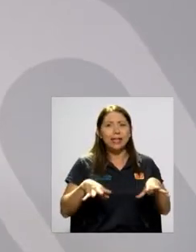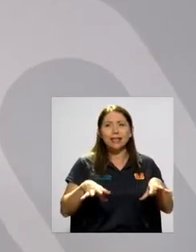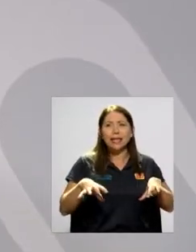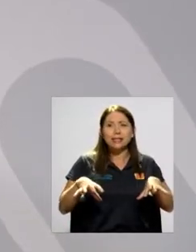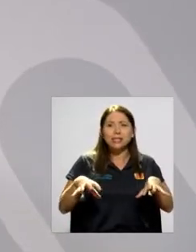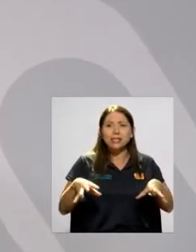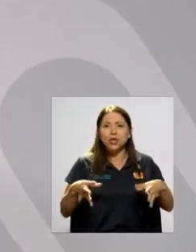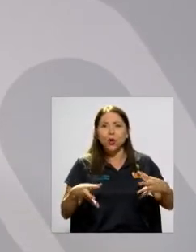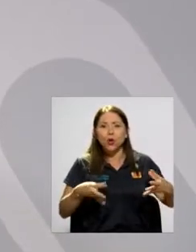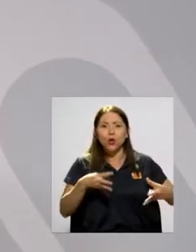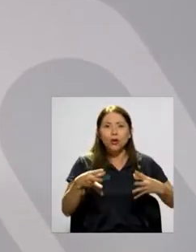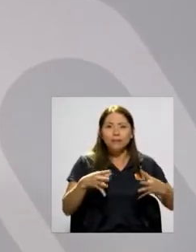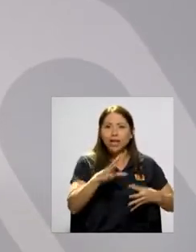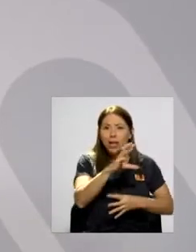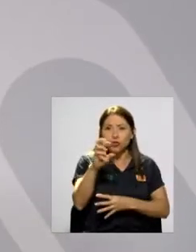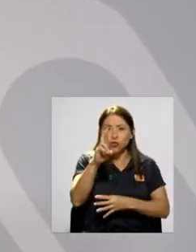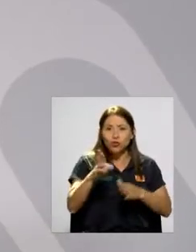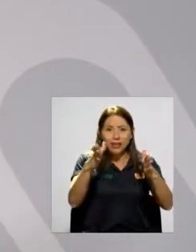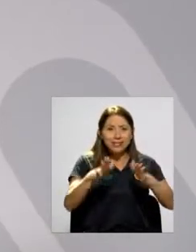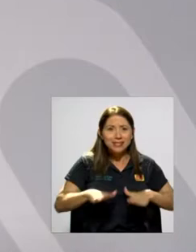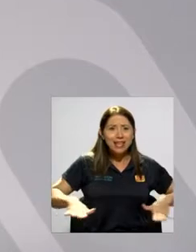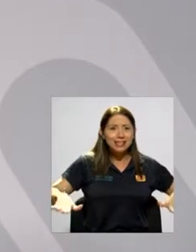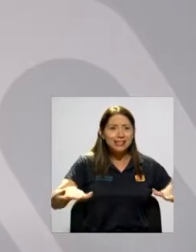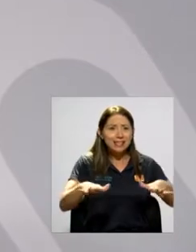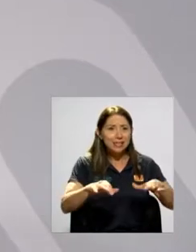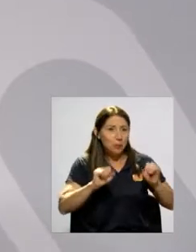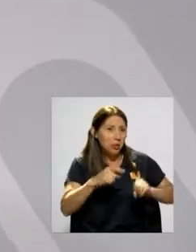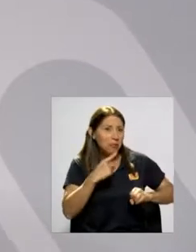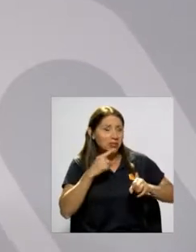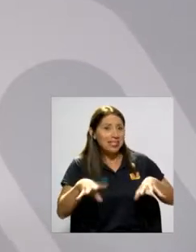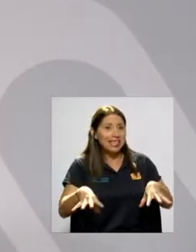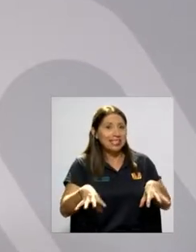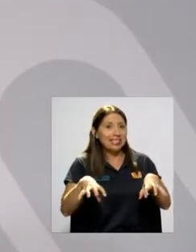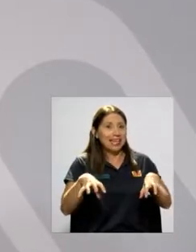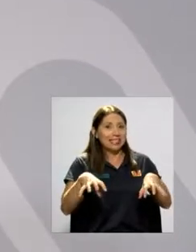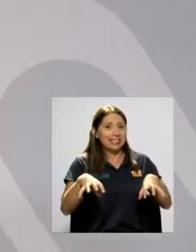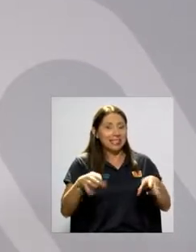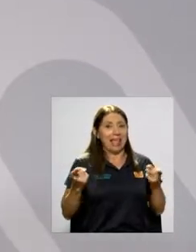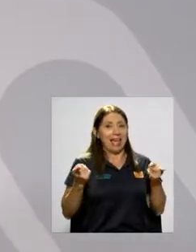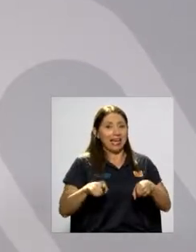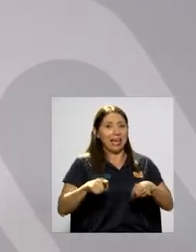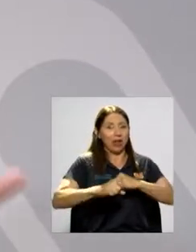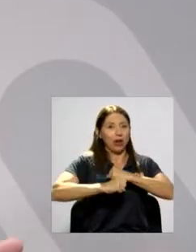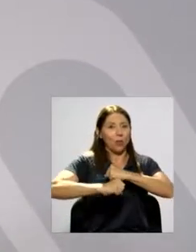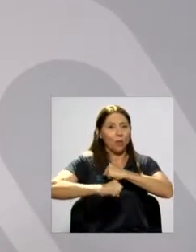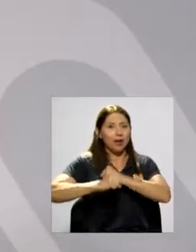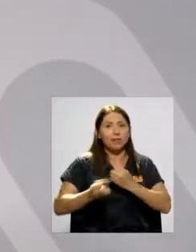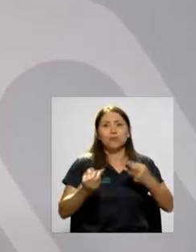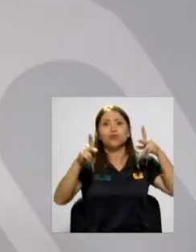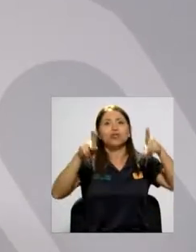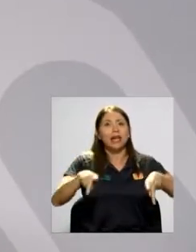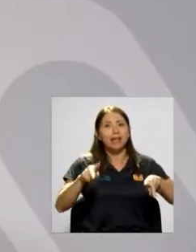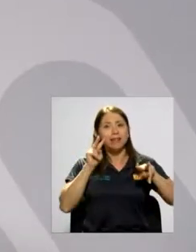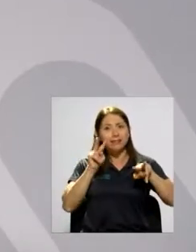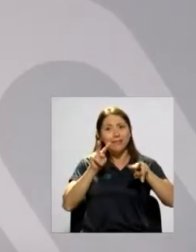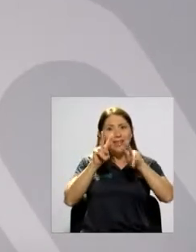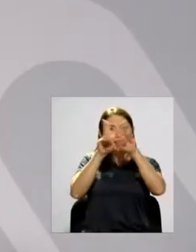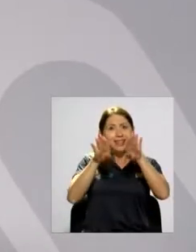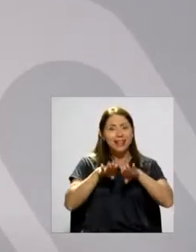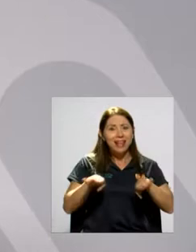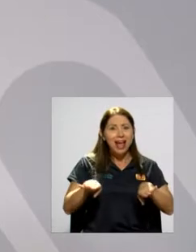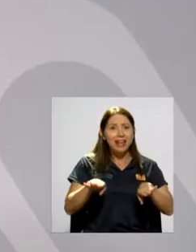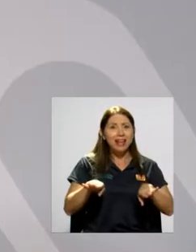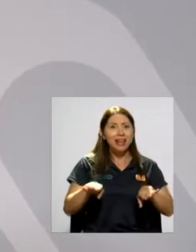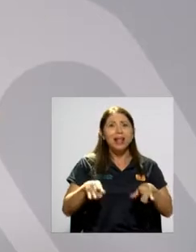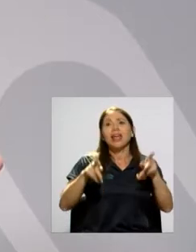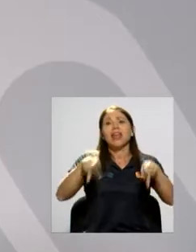y las costarricenses, ese estrés, podríamos decir, que ha generado la campaña, que mucha gente manifiesta en redes sociales, me ha parecido eterna,